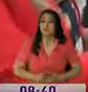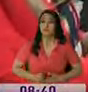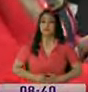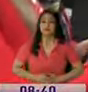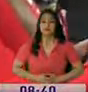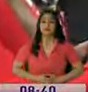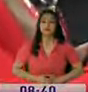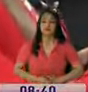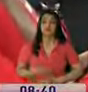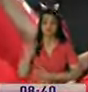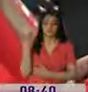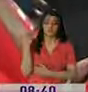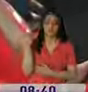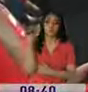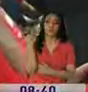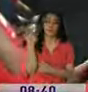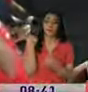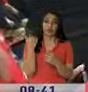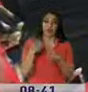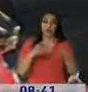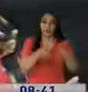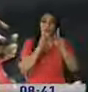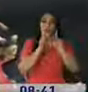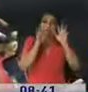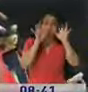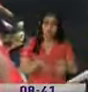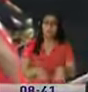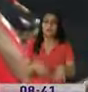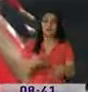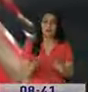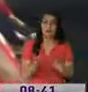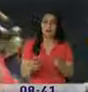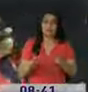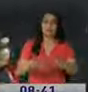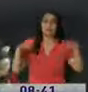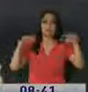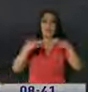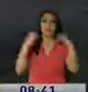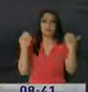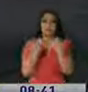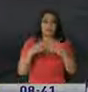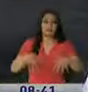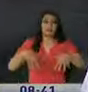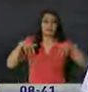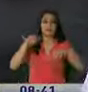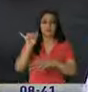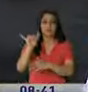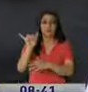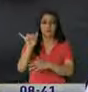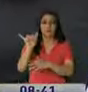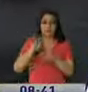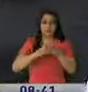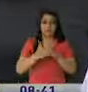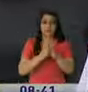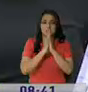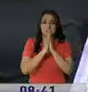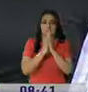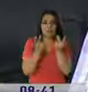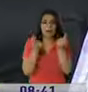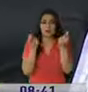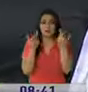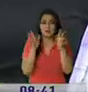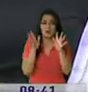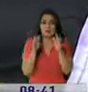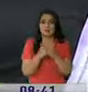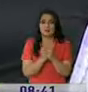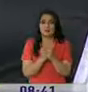tuvimos a partir que se fue el puente adentro, tuvimos una asamblea general el día sábado, y el pedido de la comunidad es prácticamente que ya